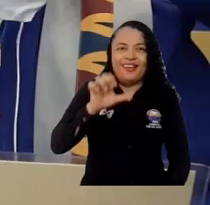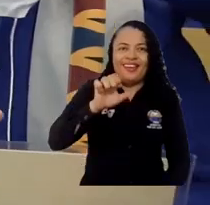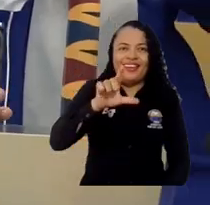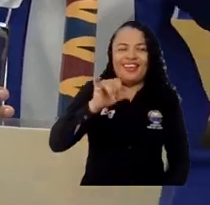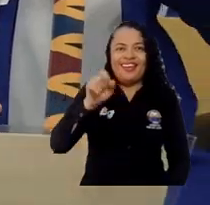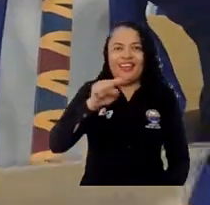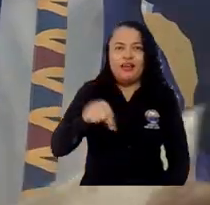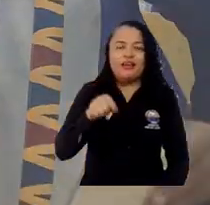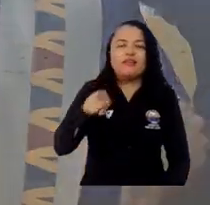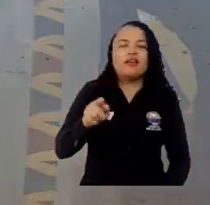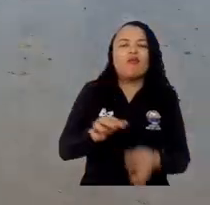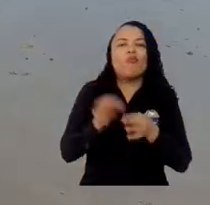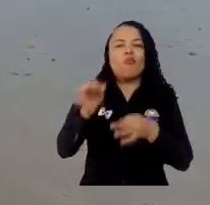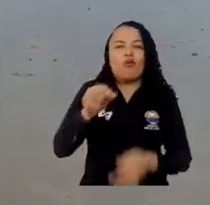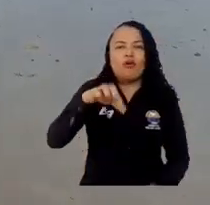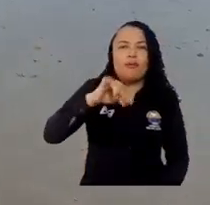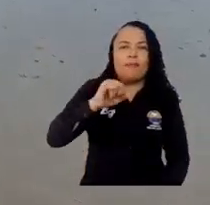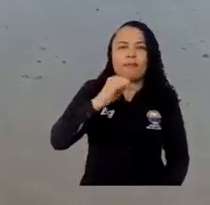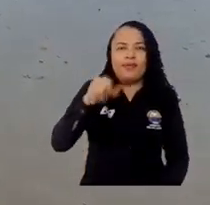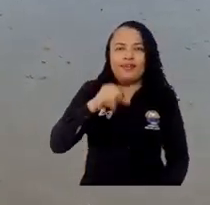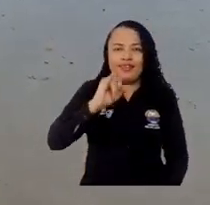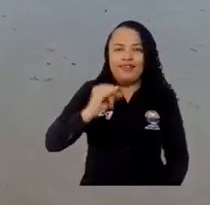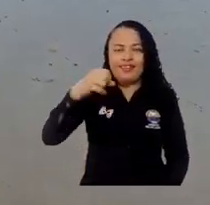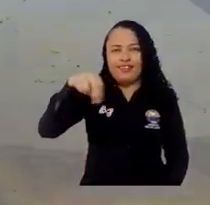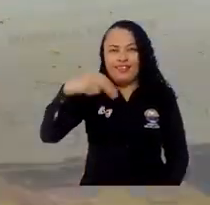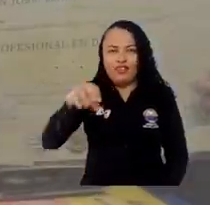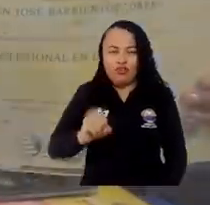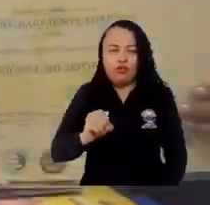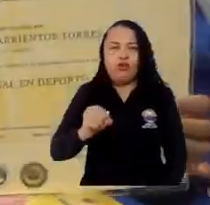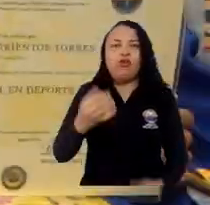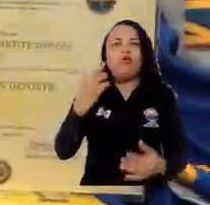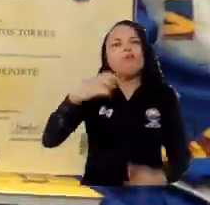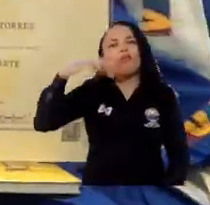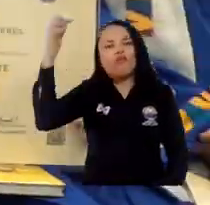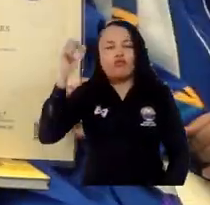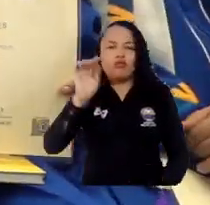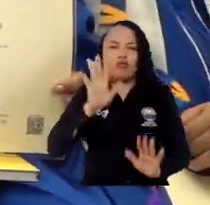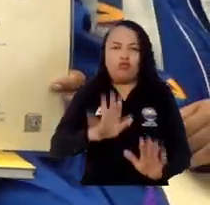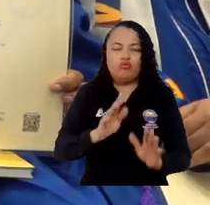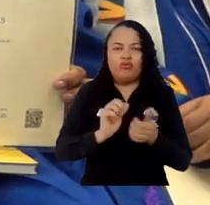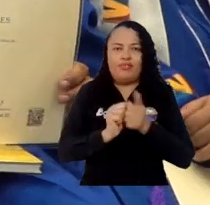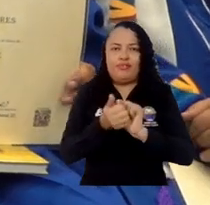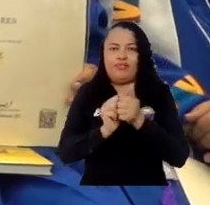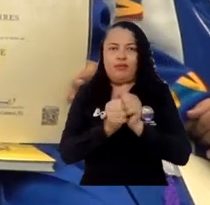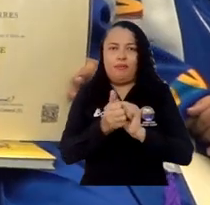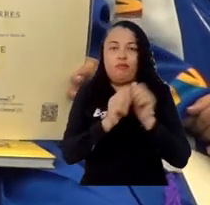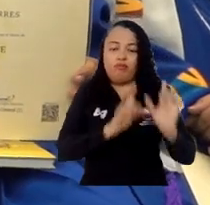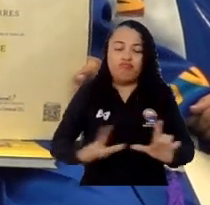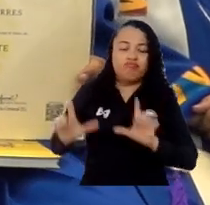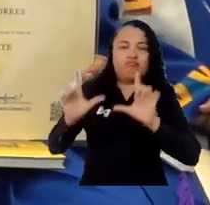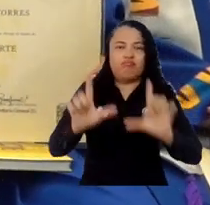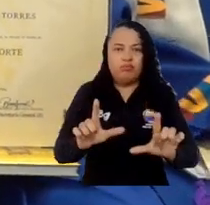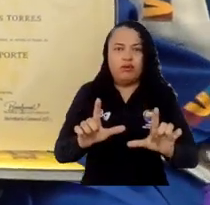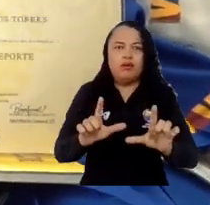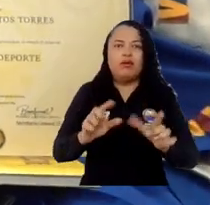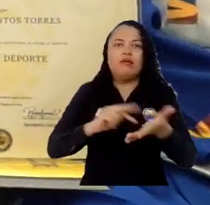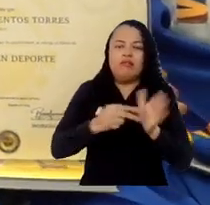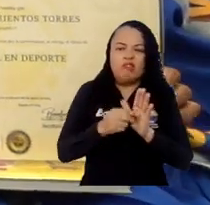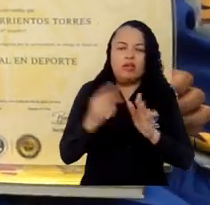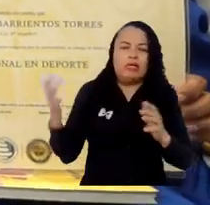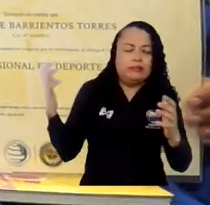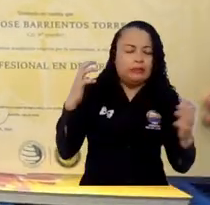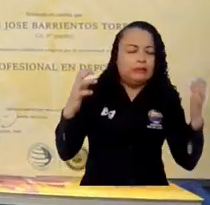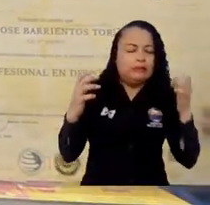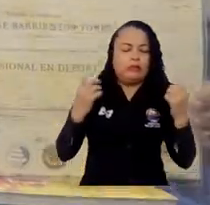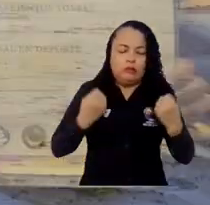es Elis Batista Alfaro, del municipio de Pijiño del Carmen, quien recibe título como profesional en deporte, convirtiéndose